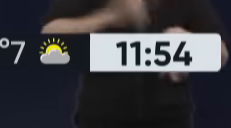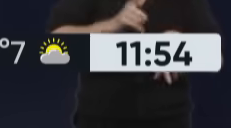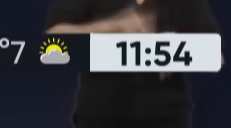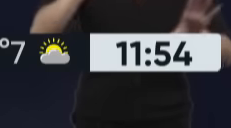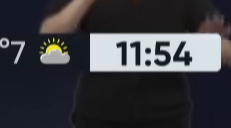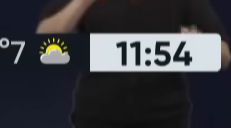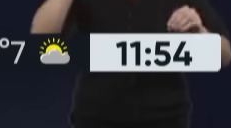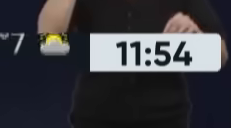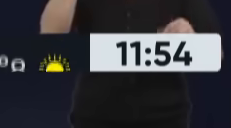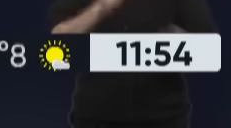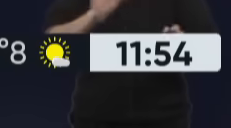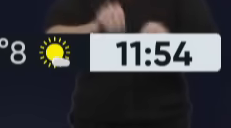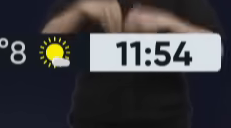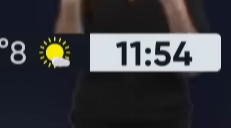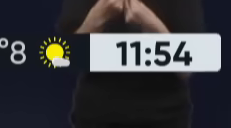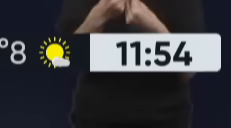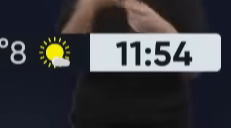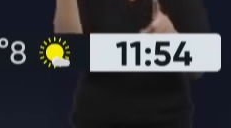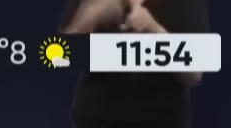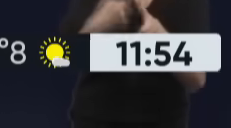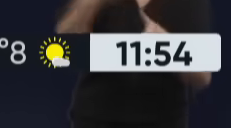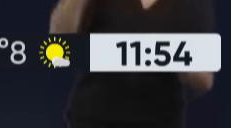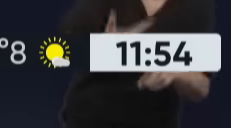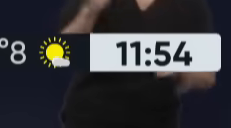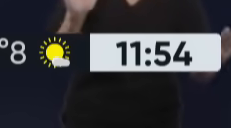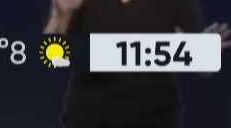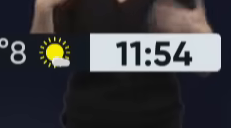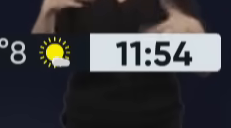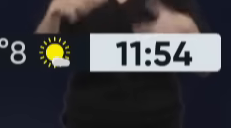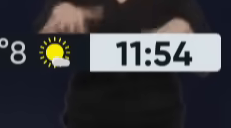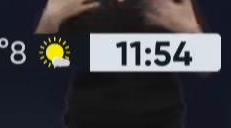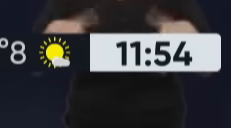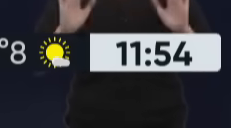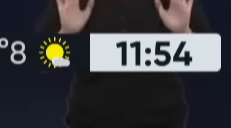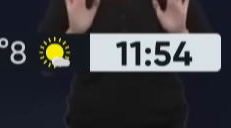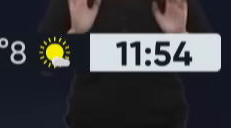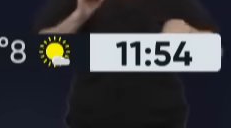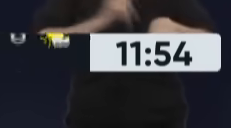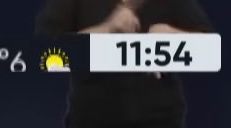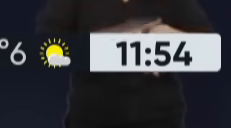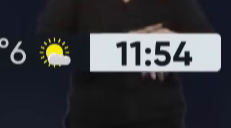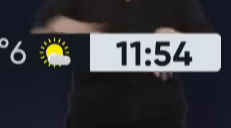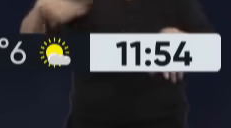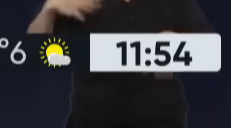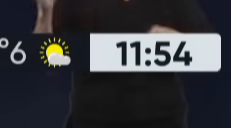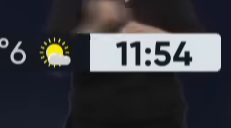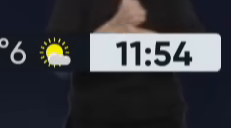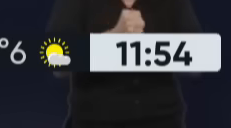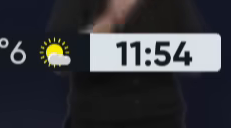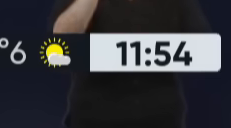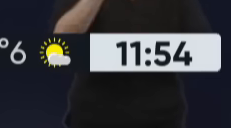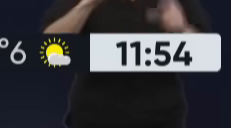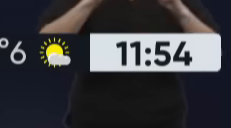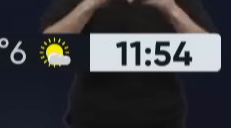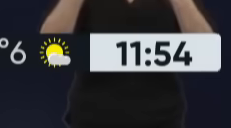efectivamente tuvo algún impacto, porque de hecho todavía no entró en ejecución, ¿no? Es a partir del 1 de junio, así